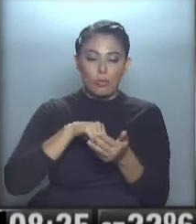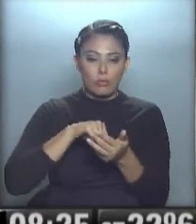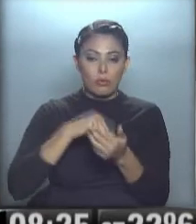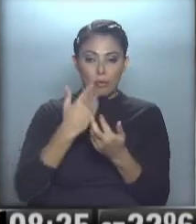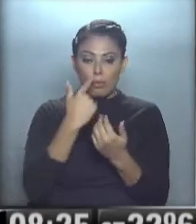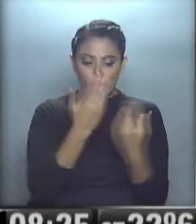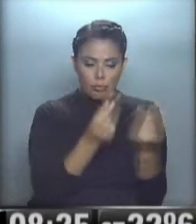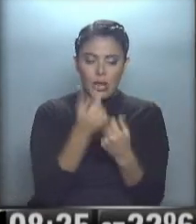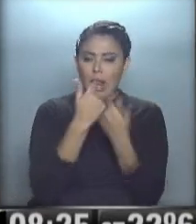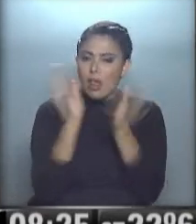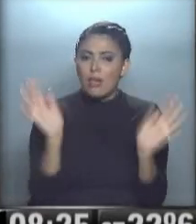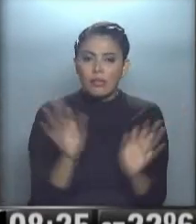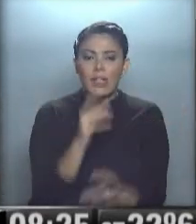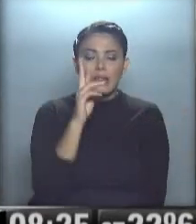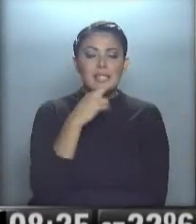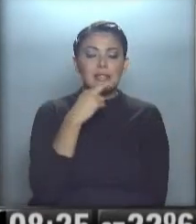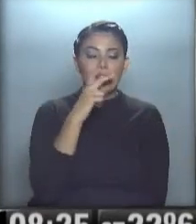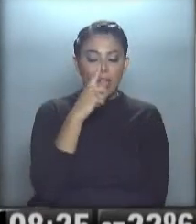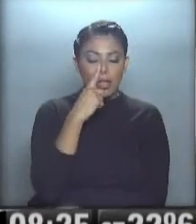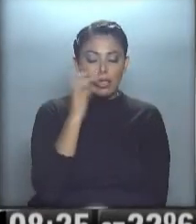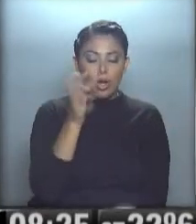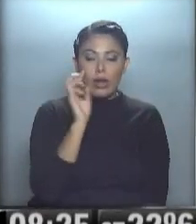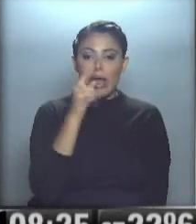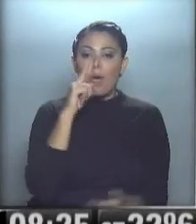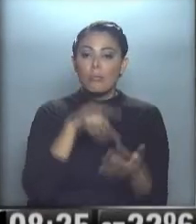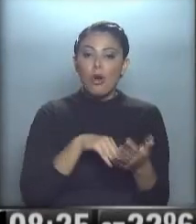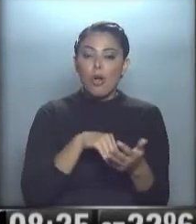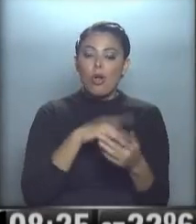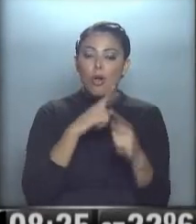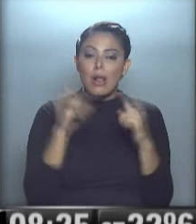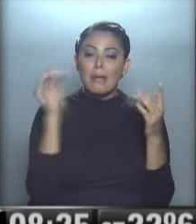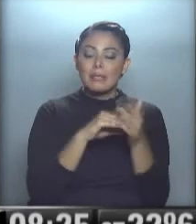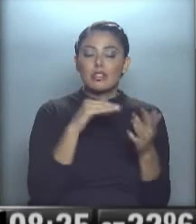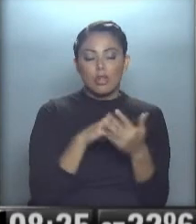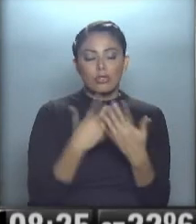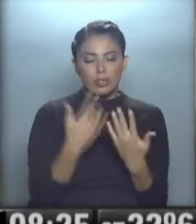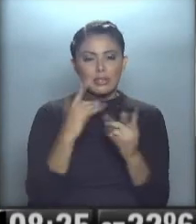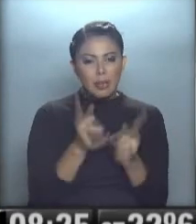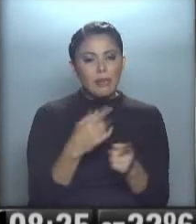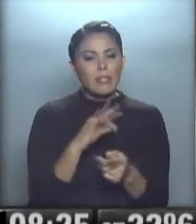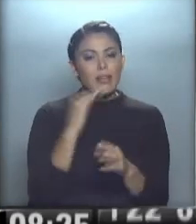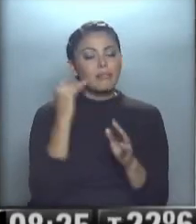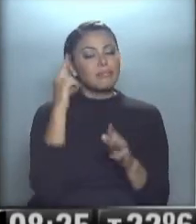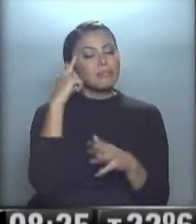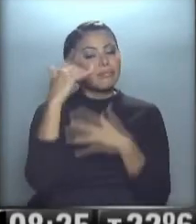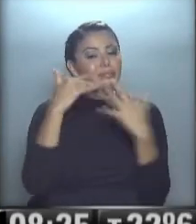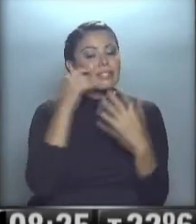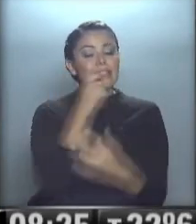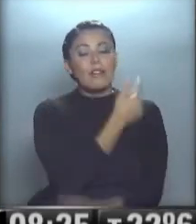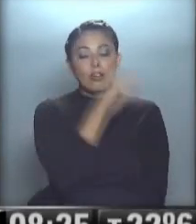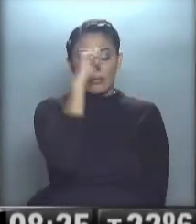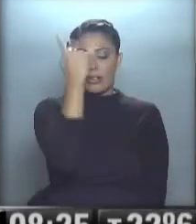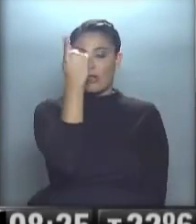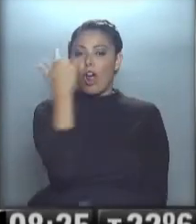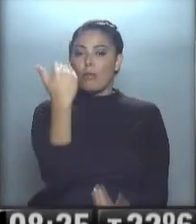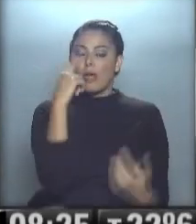mercado libre, 17 dólares por millón de BTU. Con lo cual, esos niveles también tienen que ver con la capacidad de intervención del Estado para el monitoreo